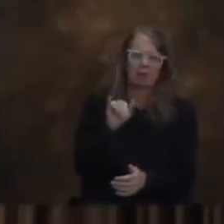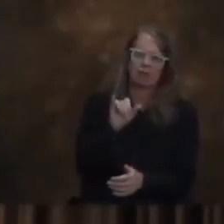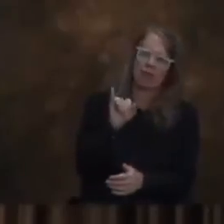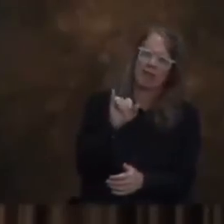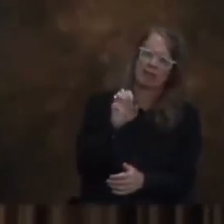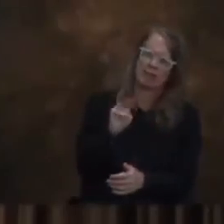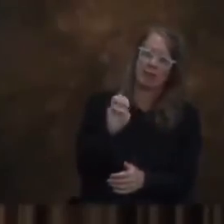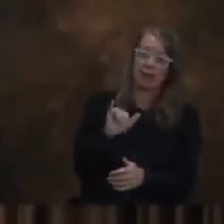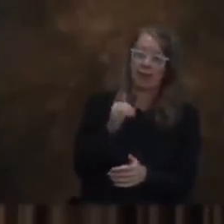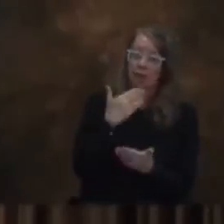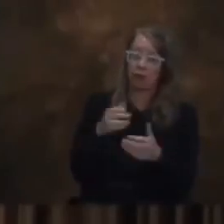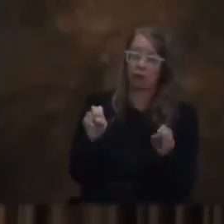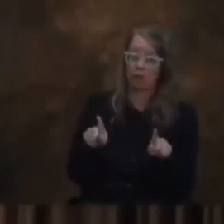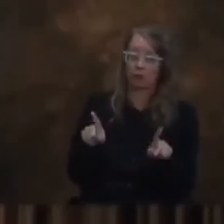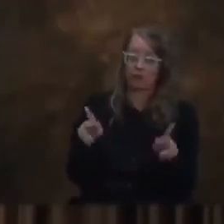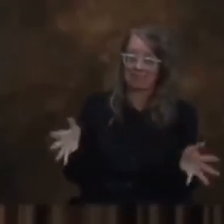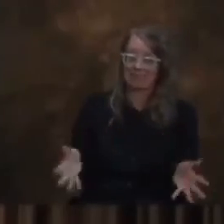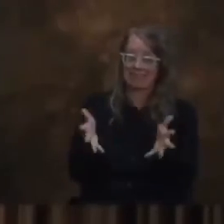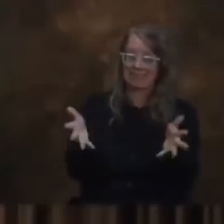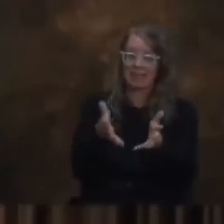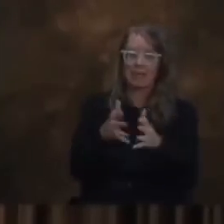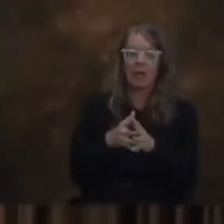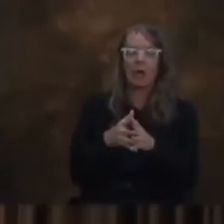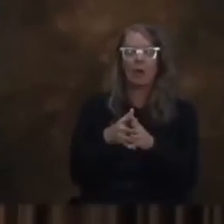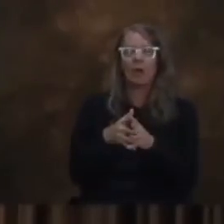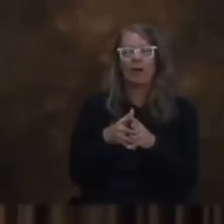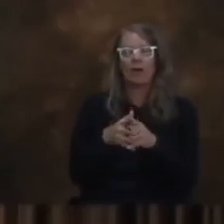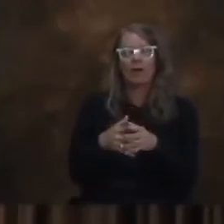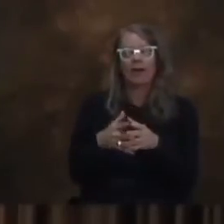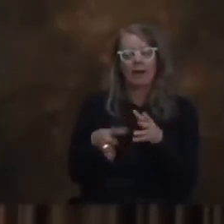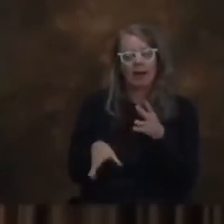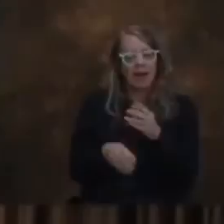para que las personas se vacunen por primera vez